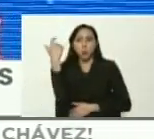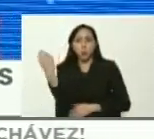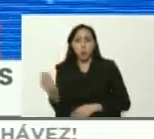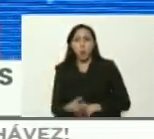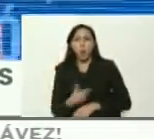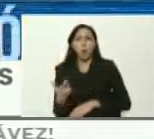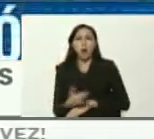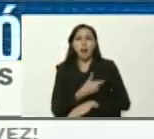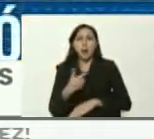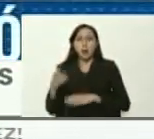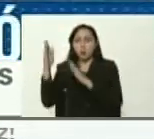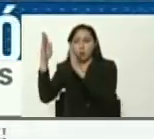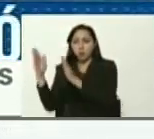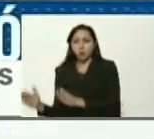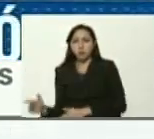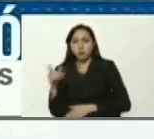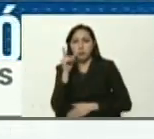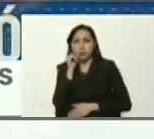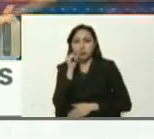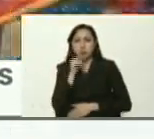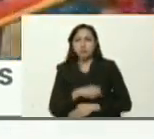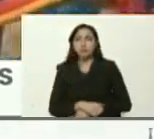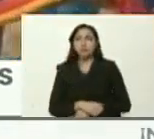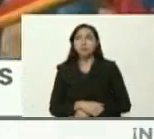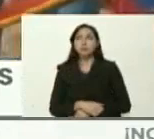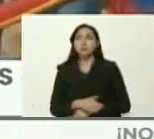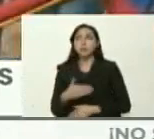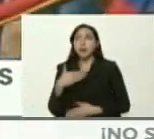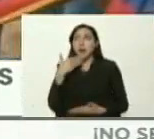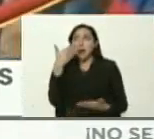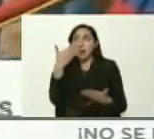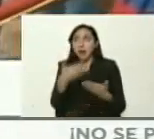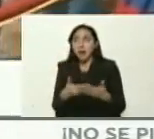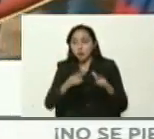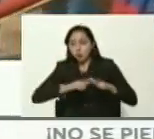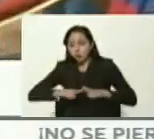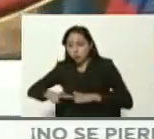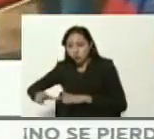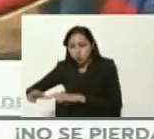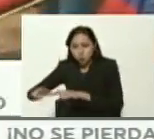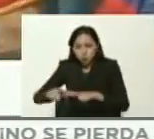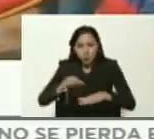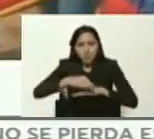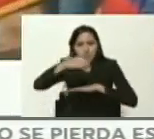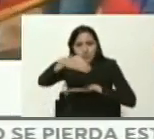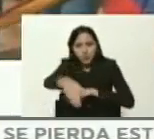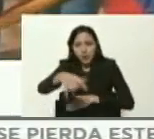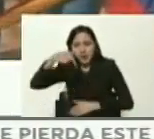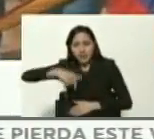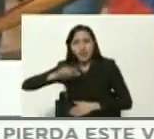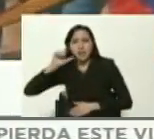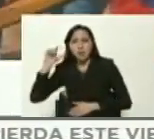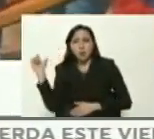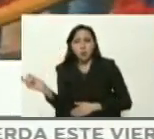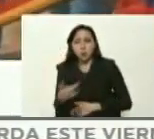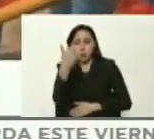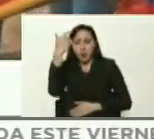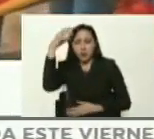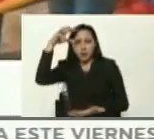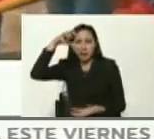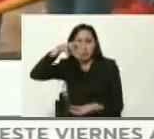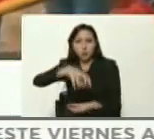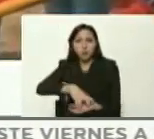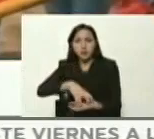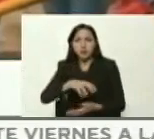Vázquez. Gracias, presidente. Les saludamos desde el municipio Chaguarama, acá en nuestro estado bolivariano de